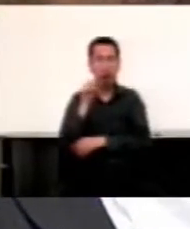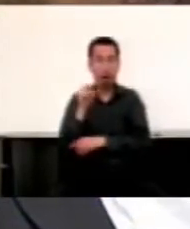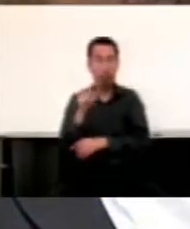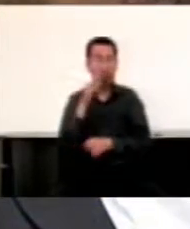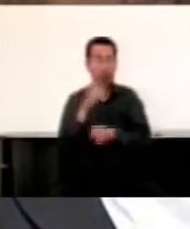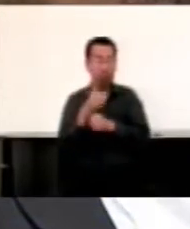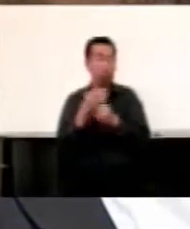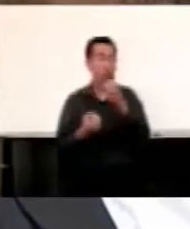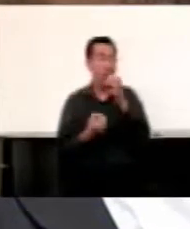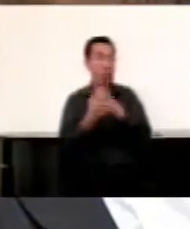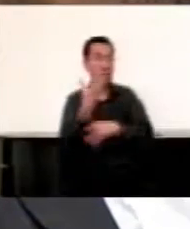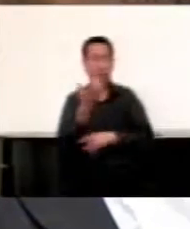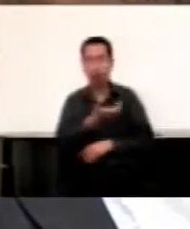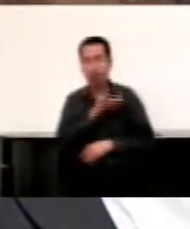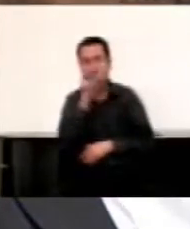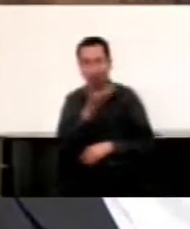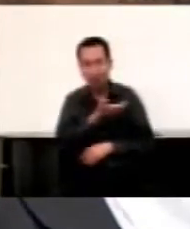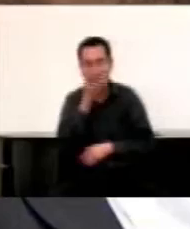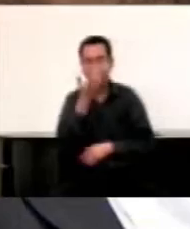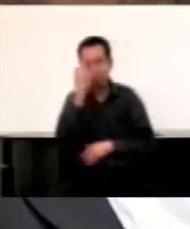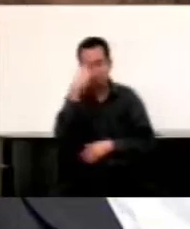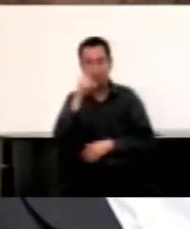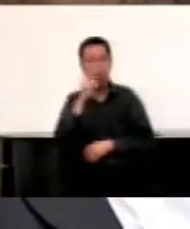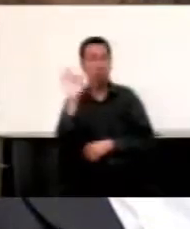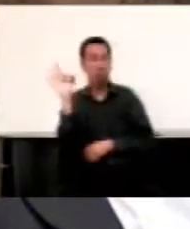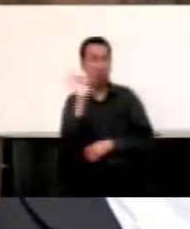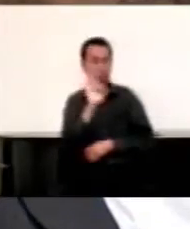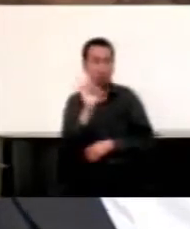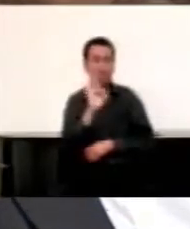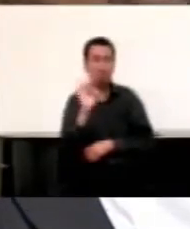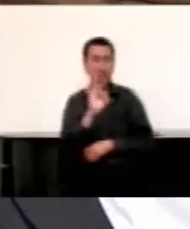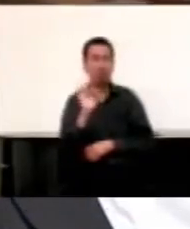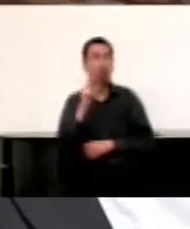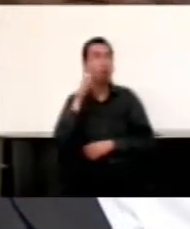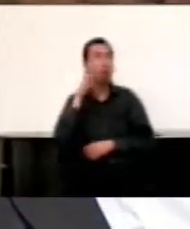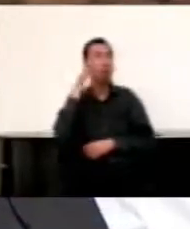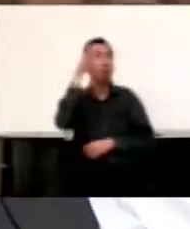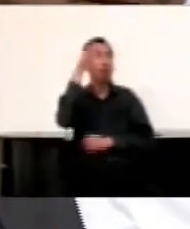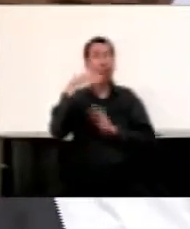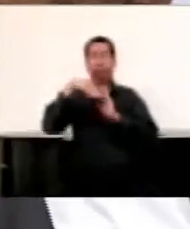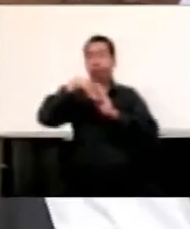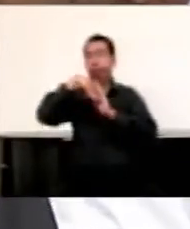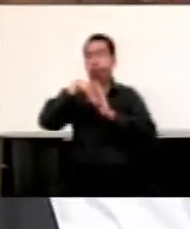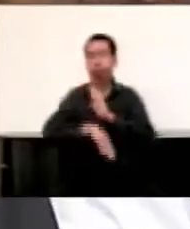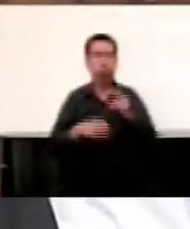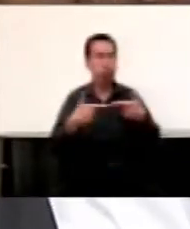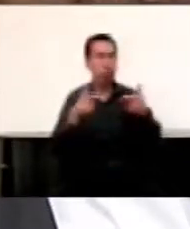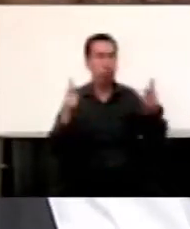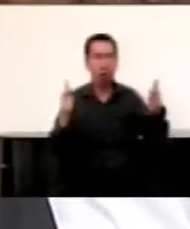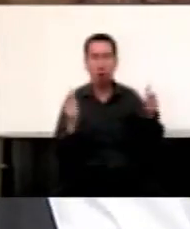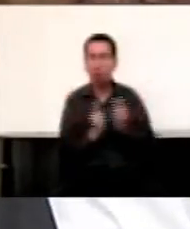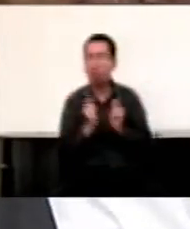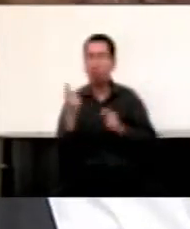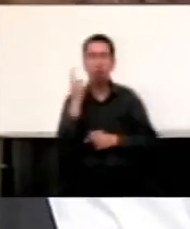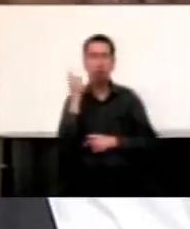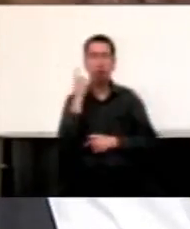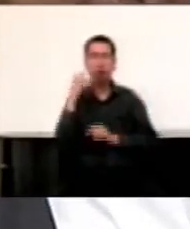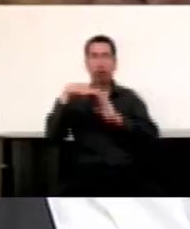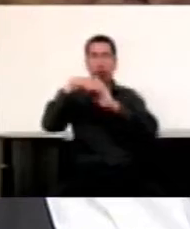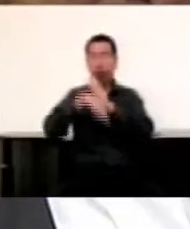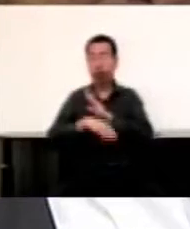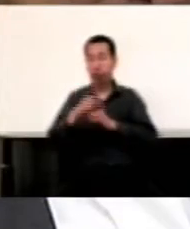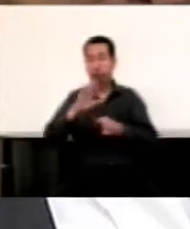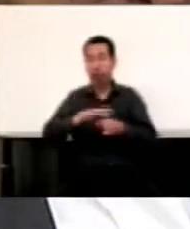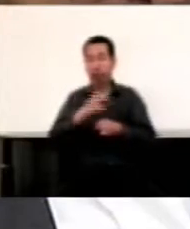estas situaciones que se han presentado, puede haber también un colapso total en nuestro sistema de partidos y